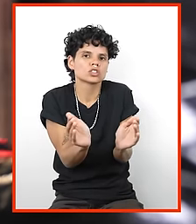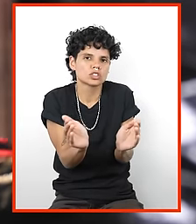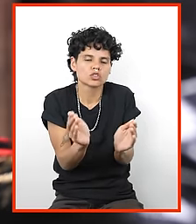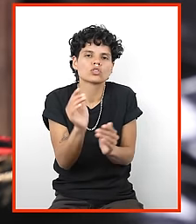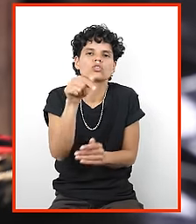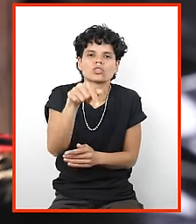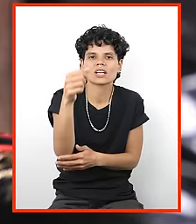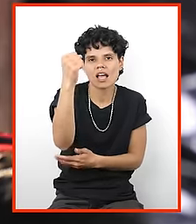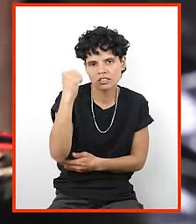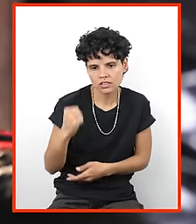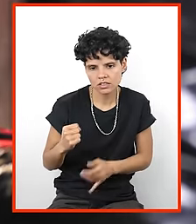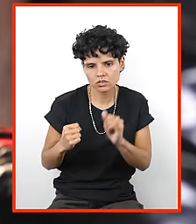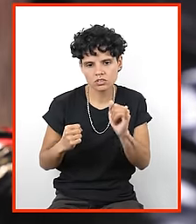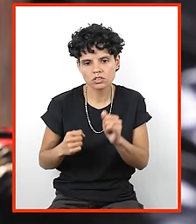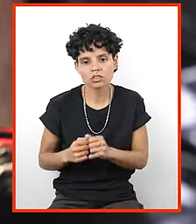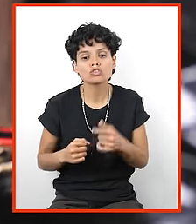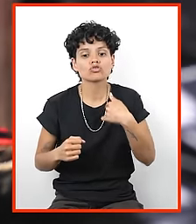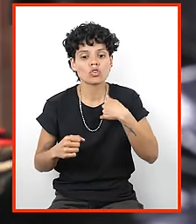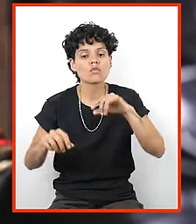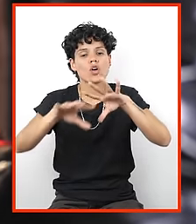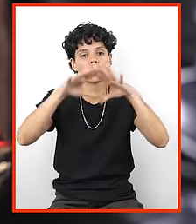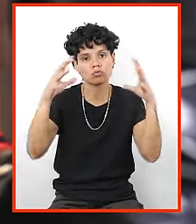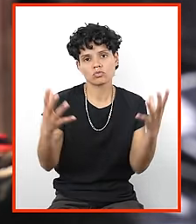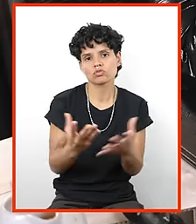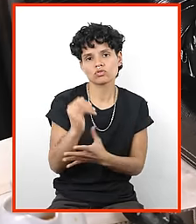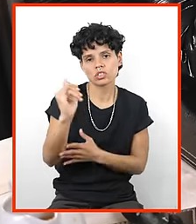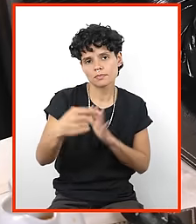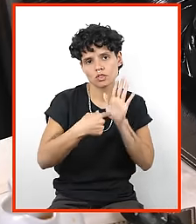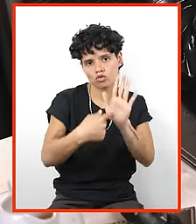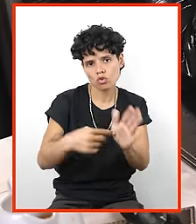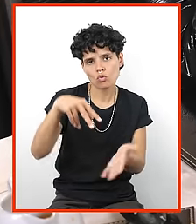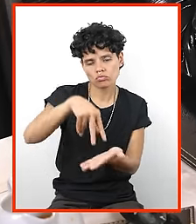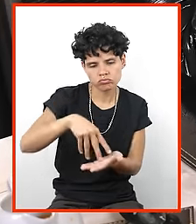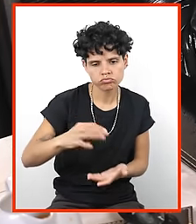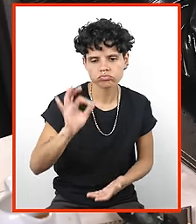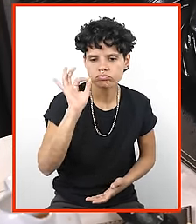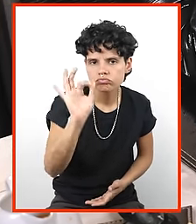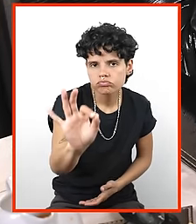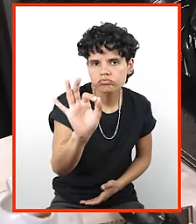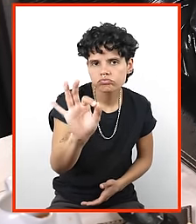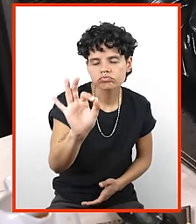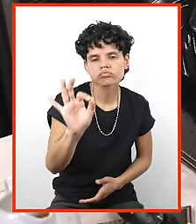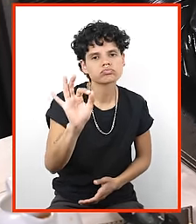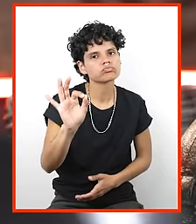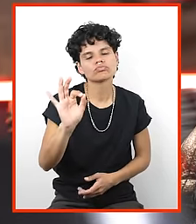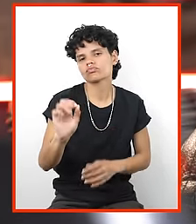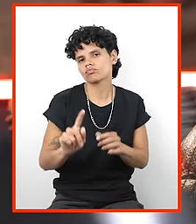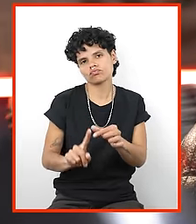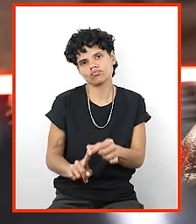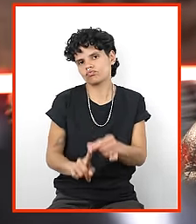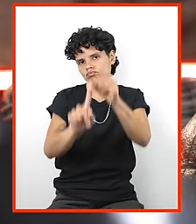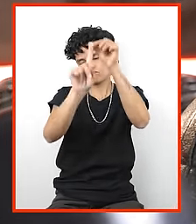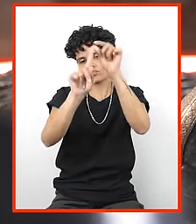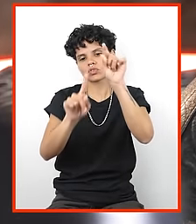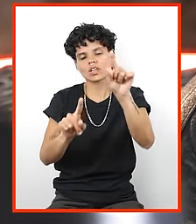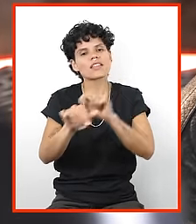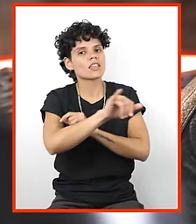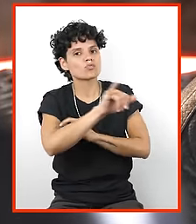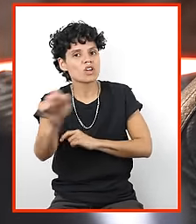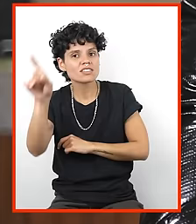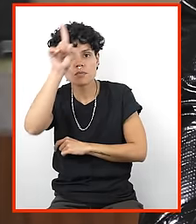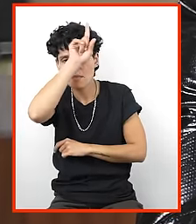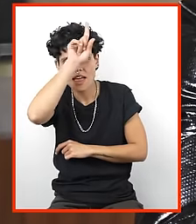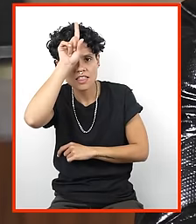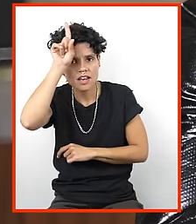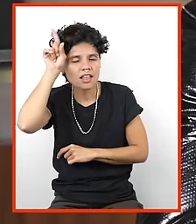Sí. No, yo voy a viajar por el mundo con mi show, sí. Y en un espectáculo de primer nivel, Julio. Te voy a invitar a Madrid cuando